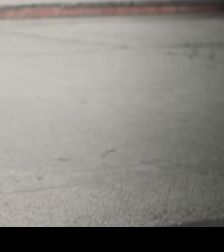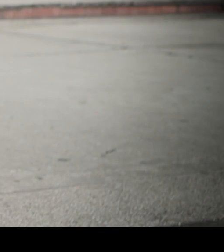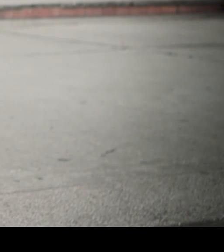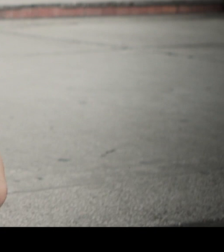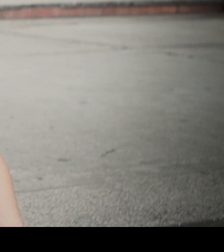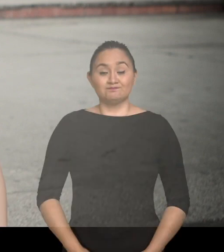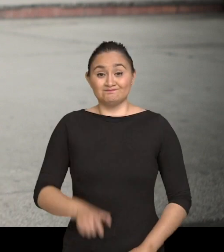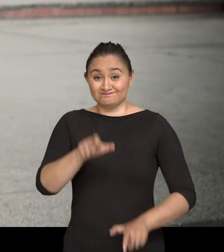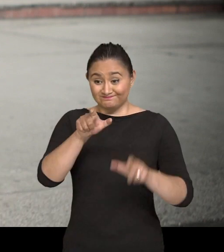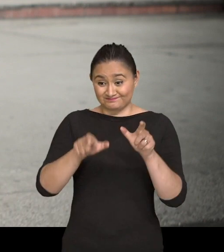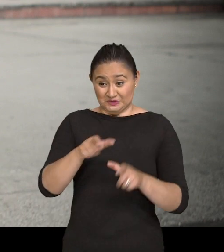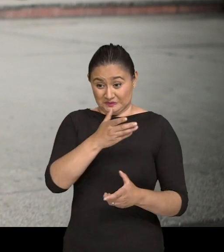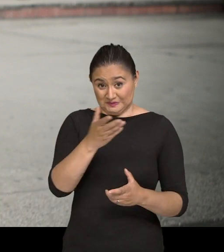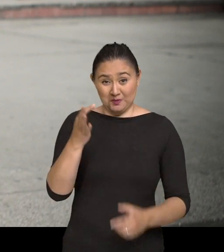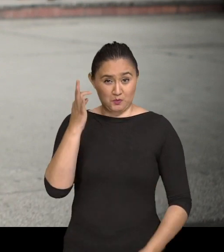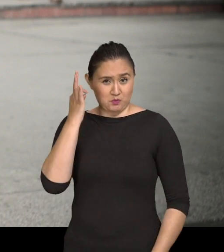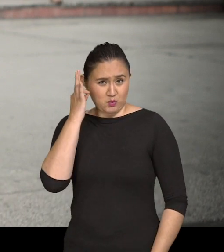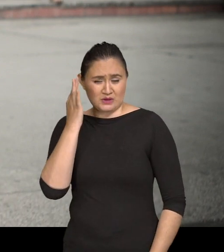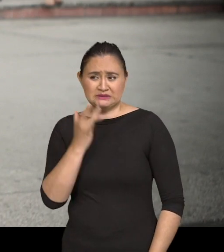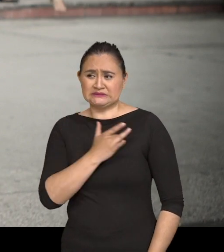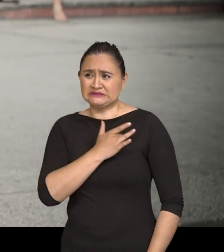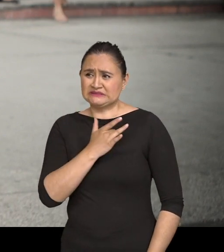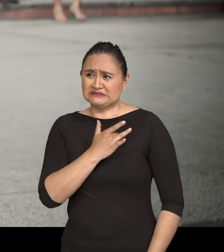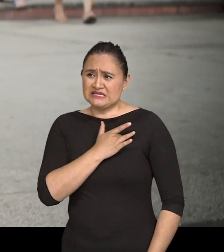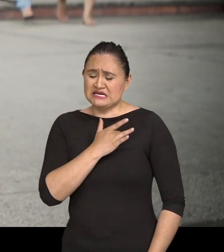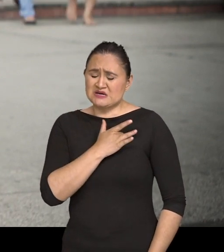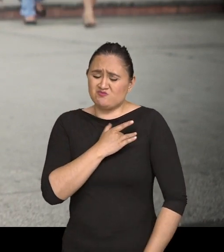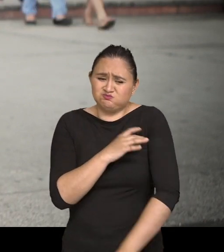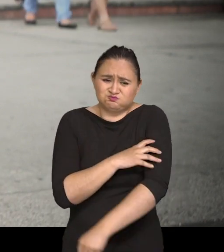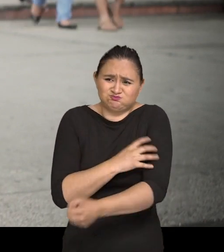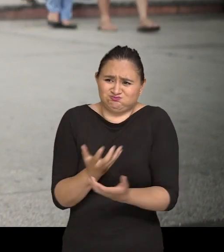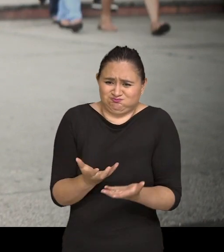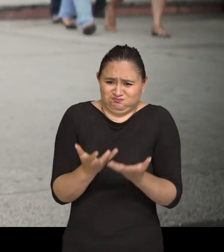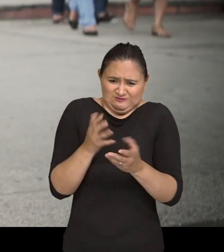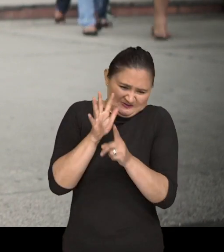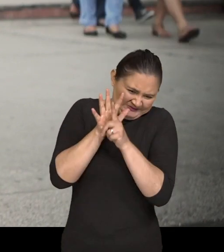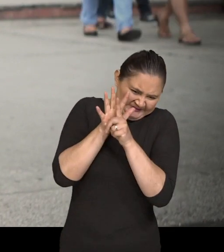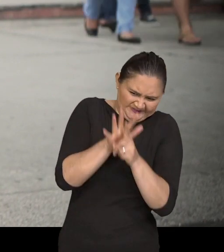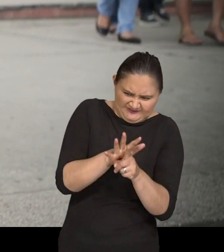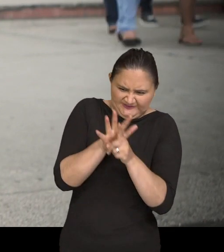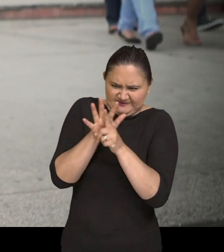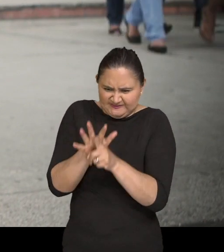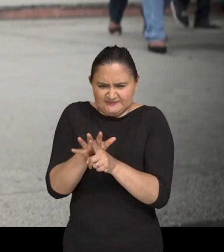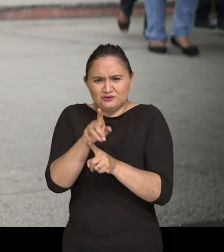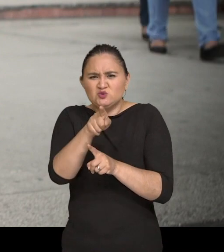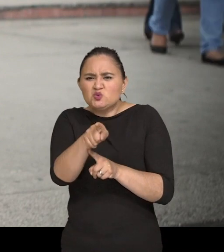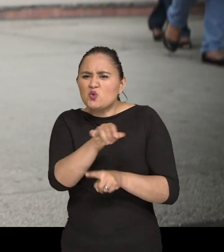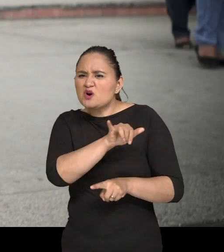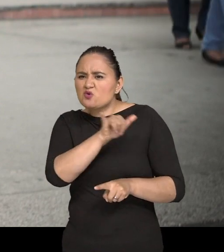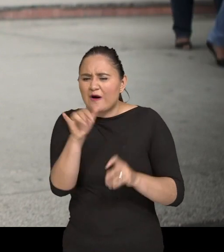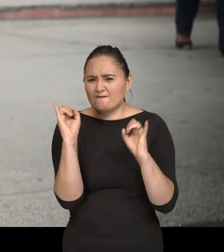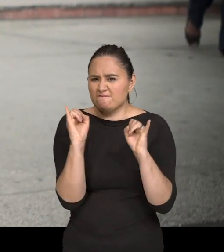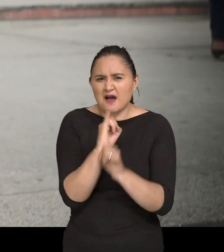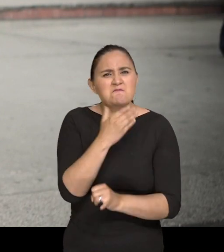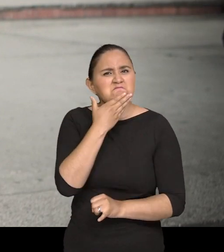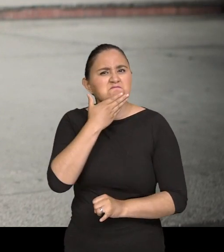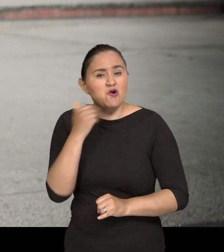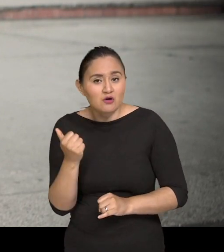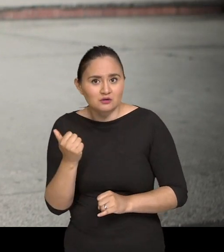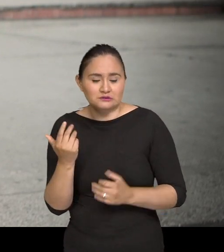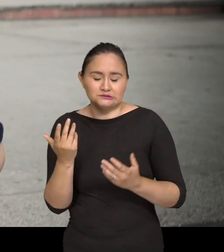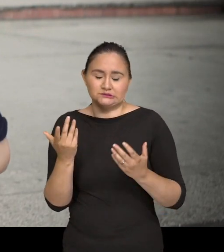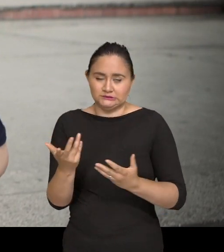que se sienten presionadas por la sociedad o sea porque si debe de ser